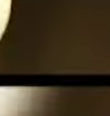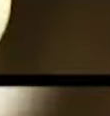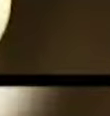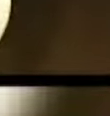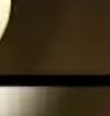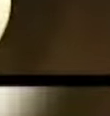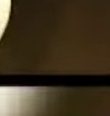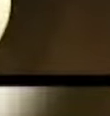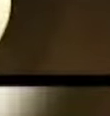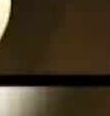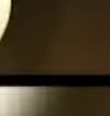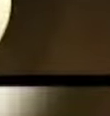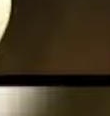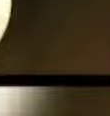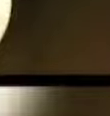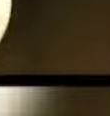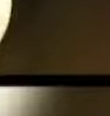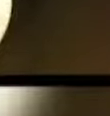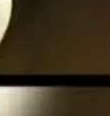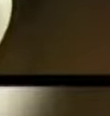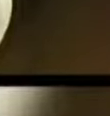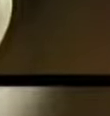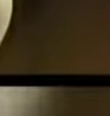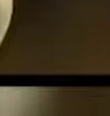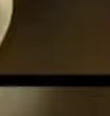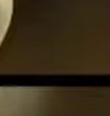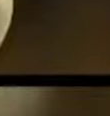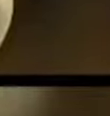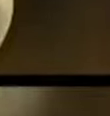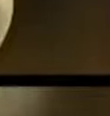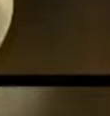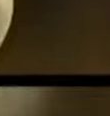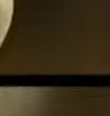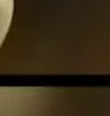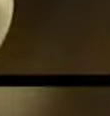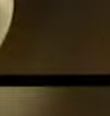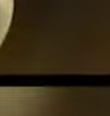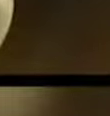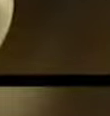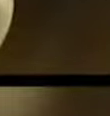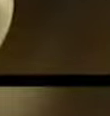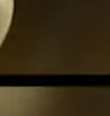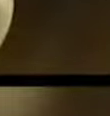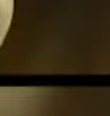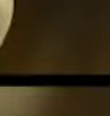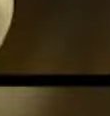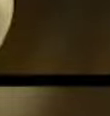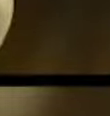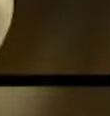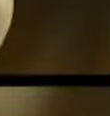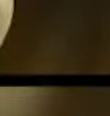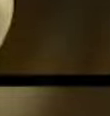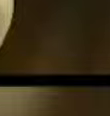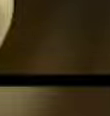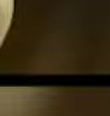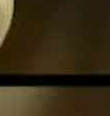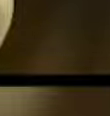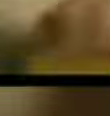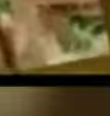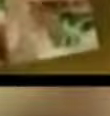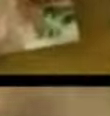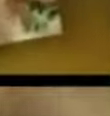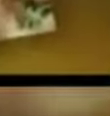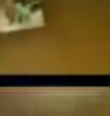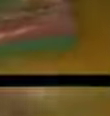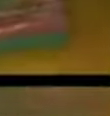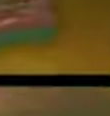celular que les otorga sostén y protección. Se encuentran en las plantas, los hongos y las bacterias. En